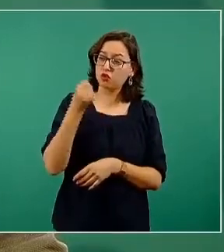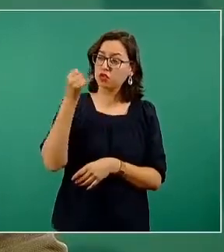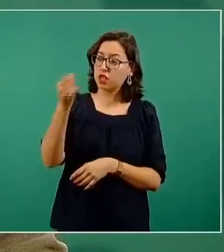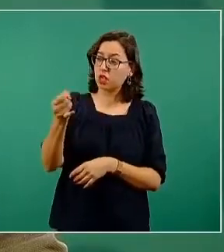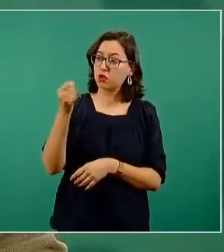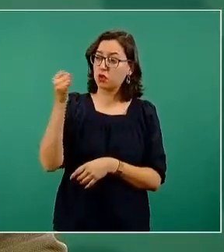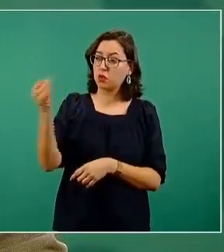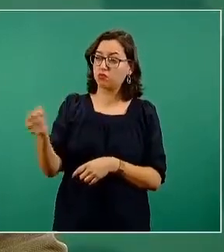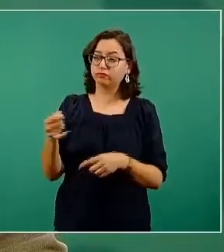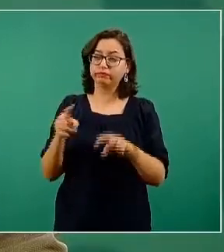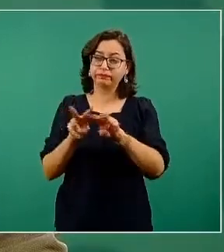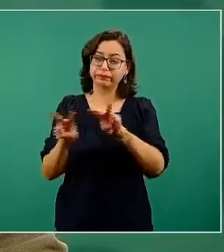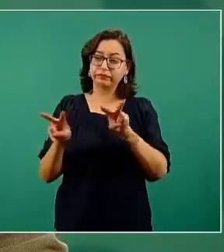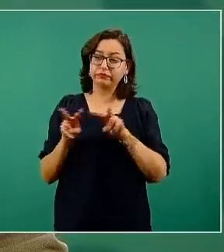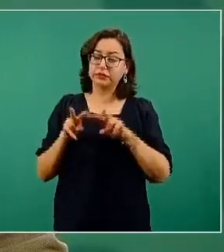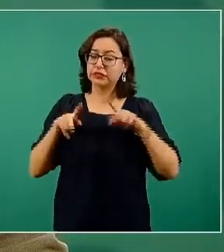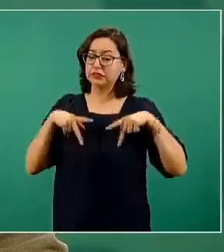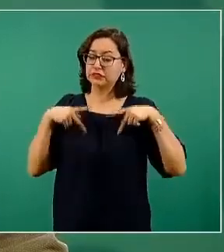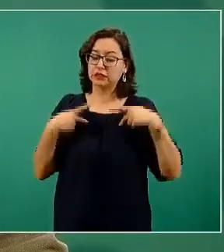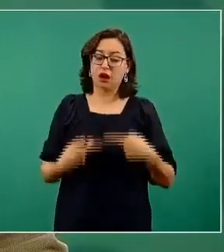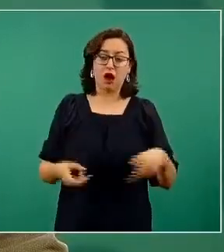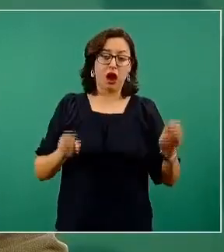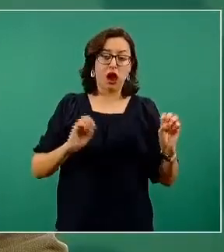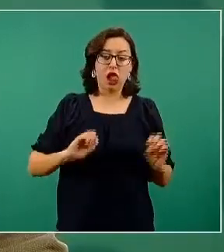más vulnerables, donde